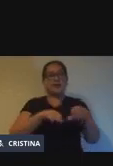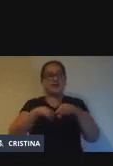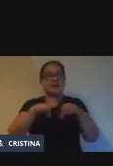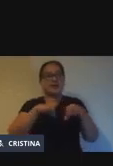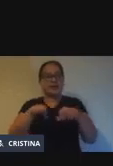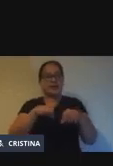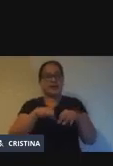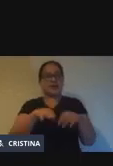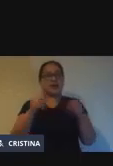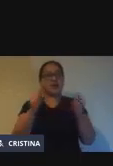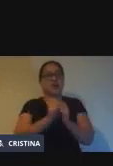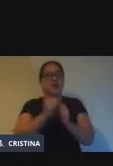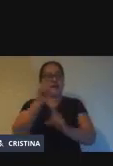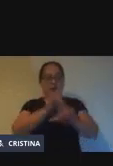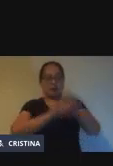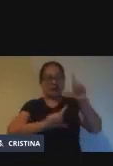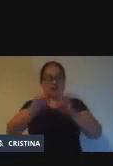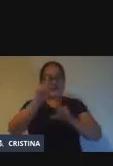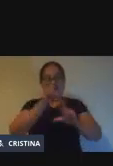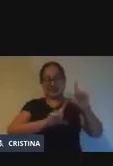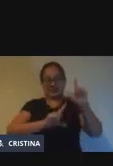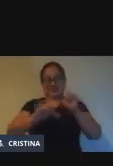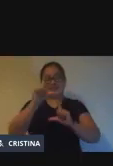con lengua de señas.